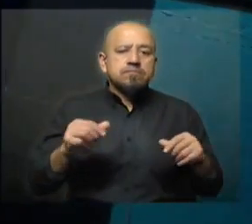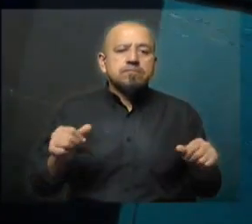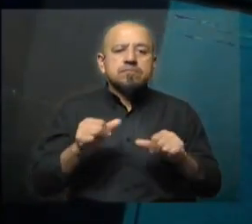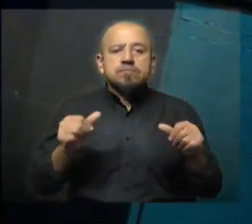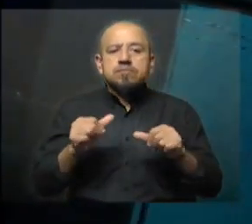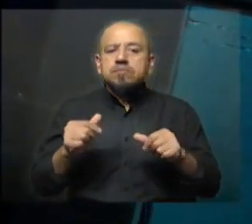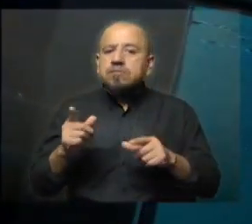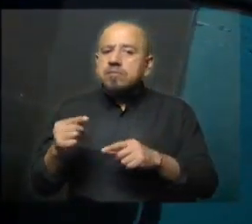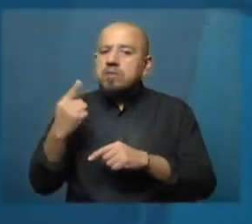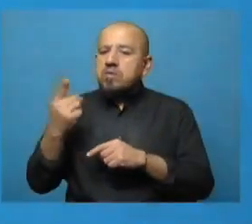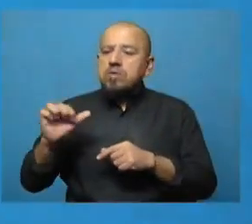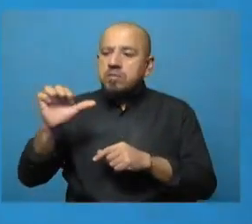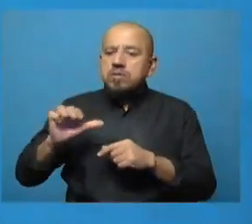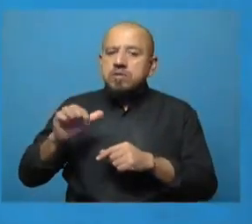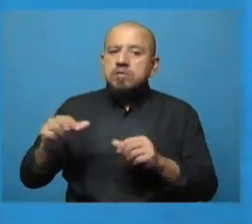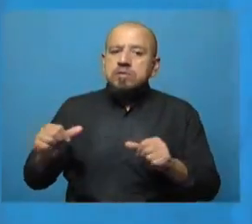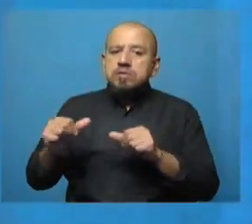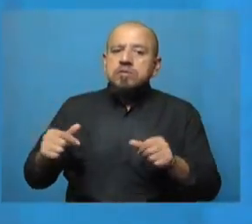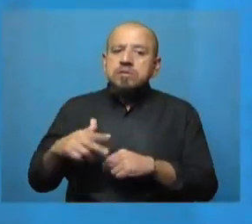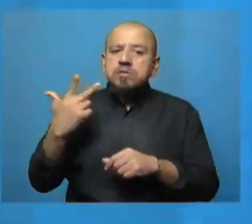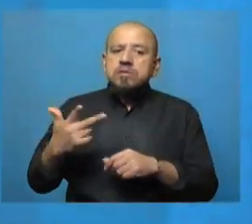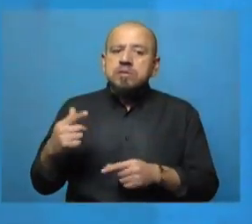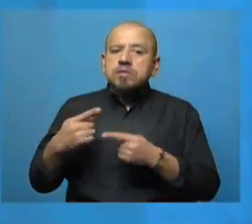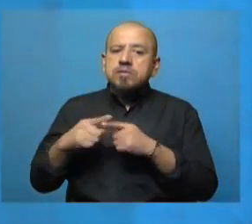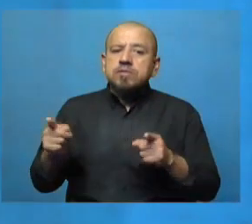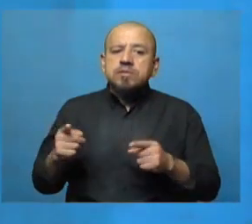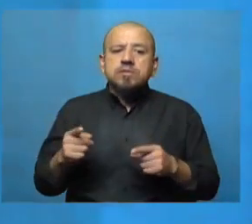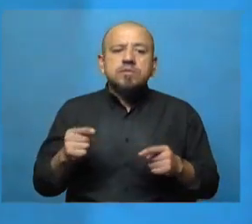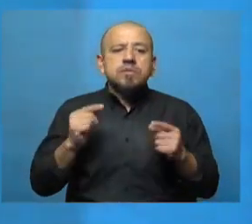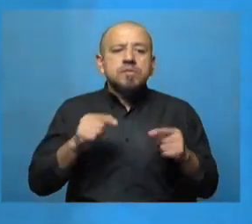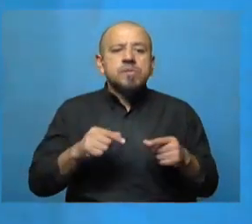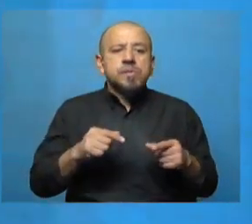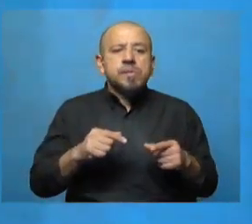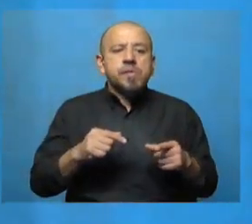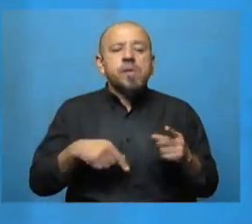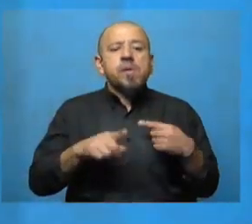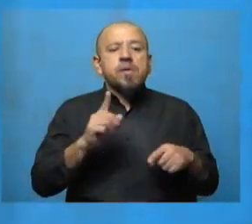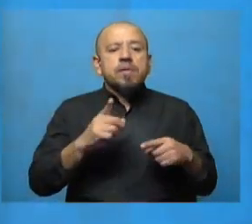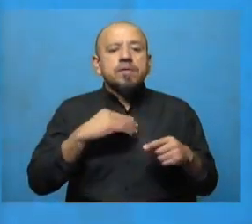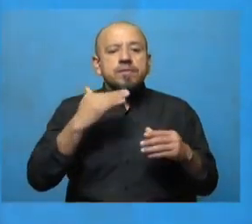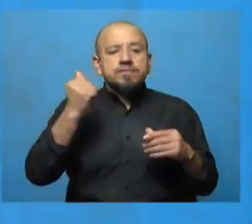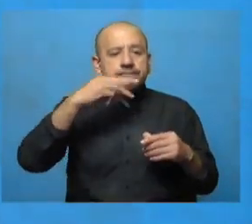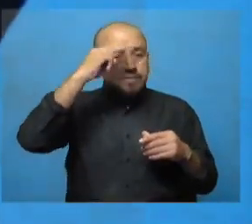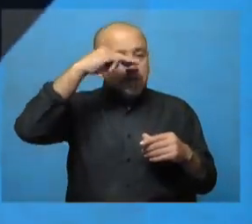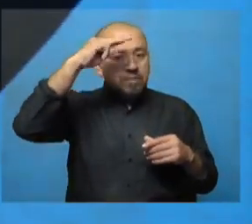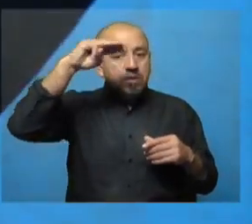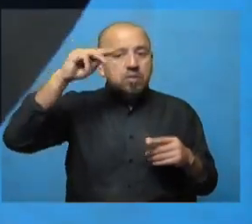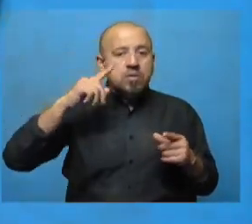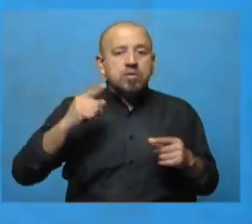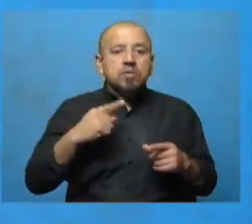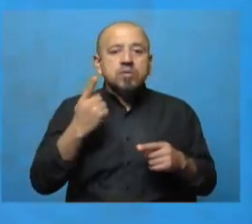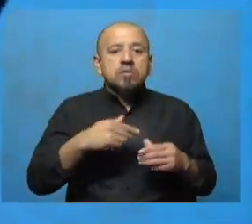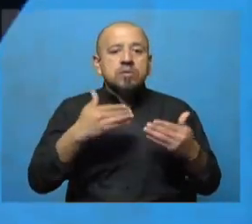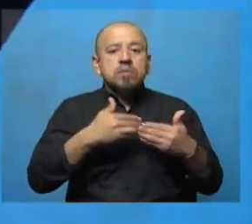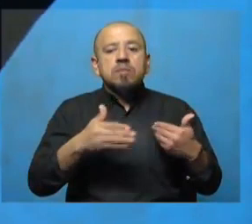una empresa le hace muchísimos a tres candidatos diferentes eso esa noticia corrió en México una vez otra vez